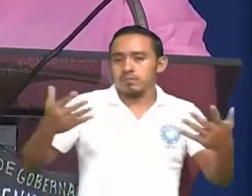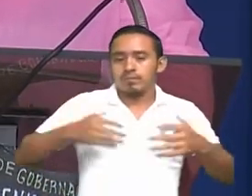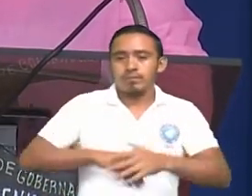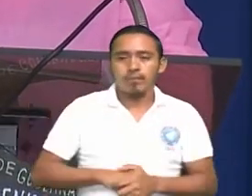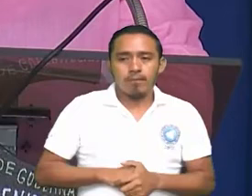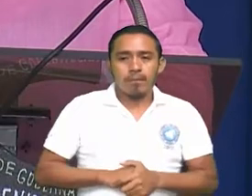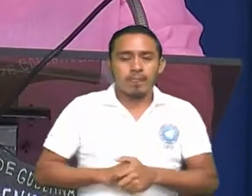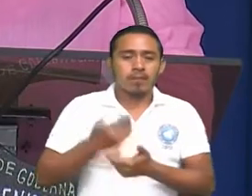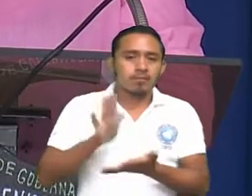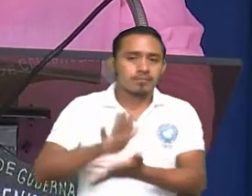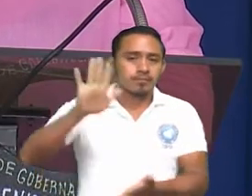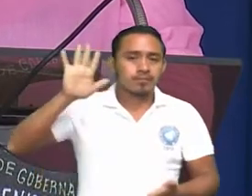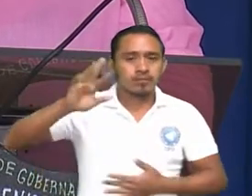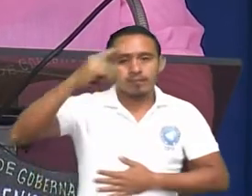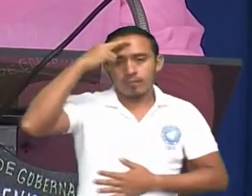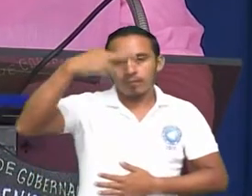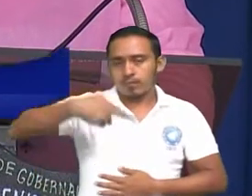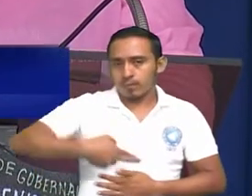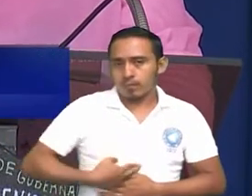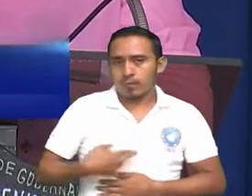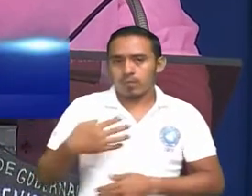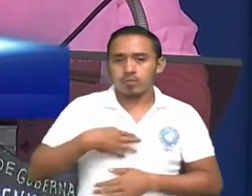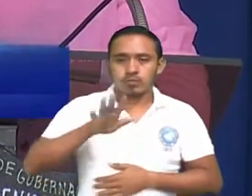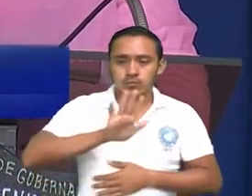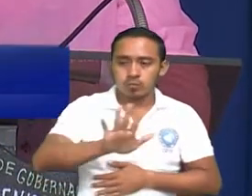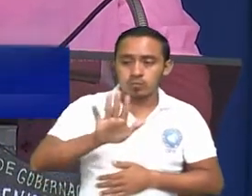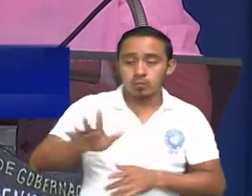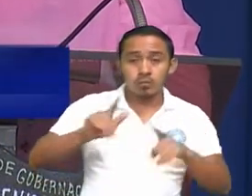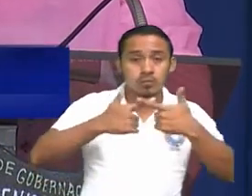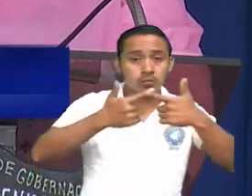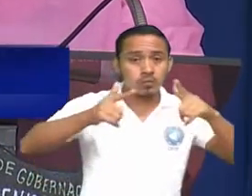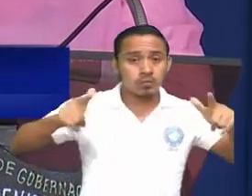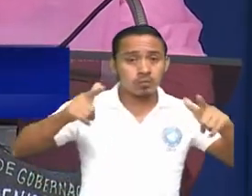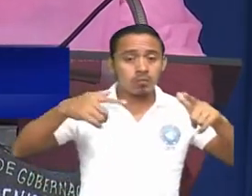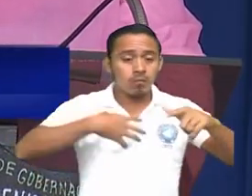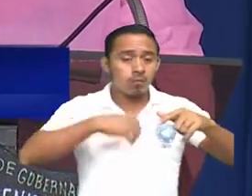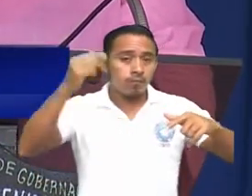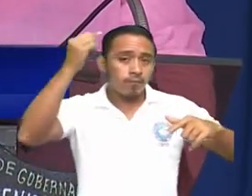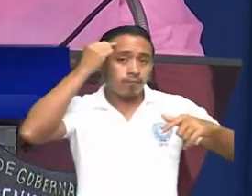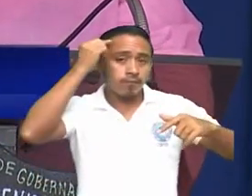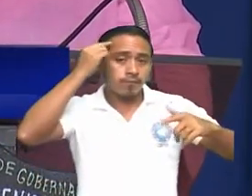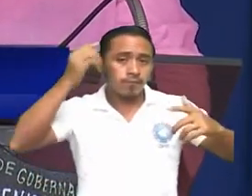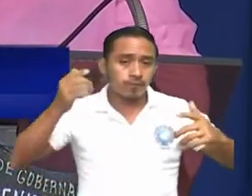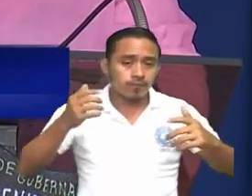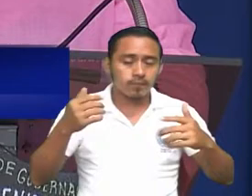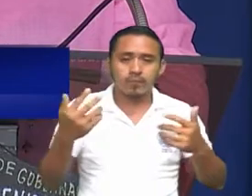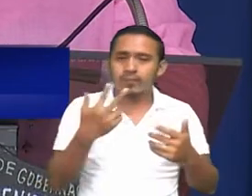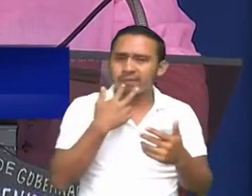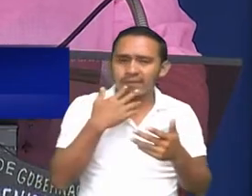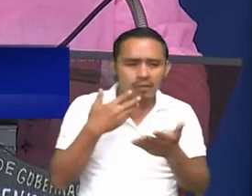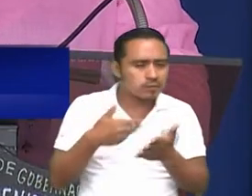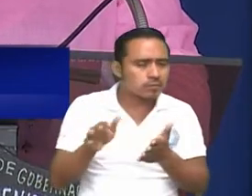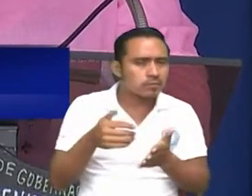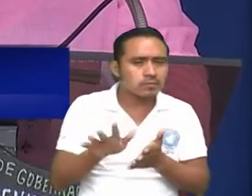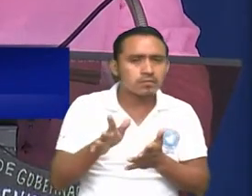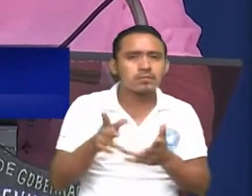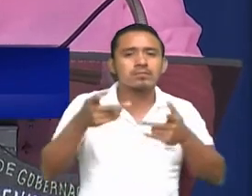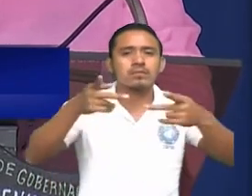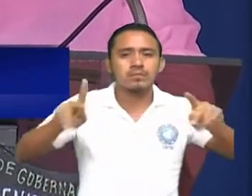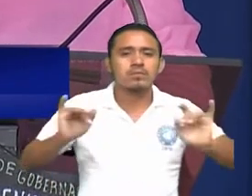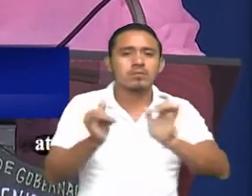el compromiso de ser responsables con su libertad y ser conscientes que nada es fácil, pero